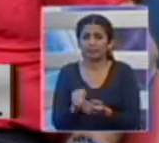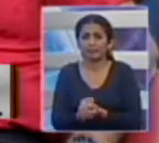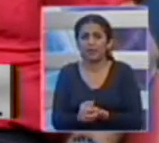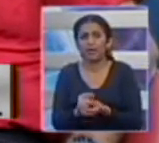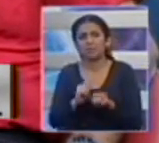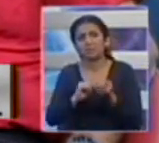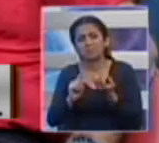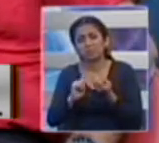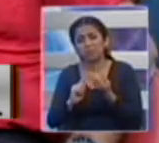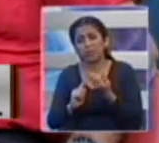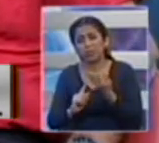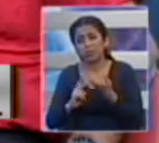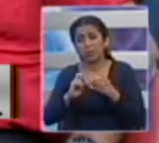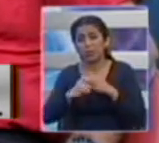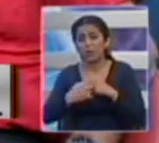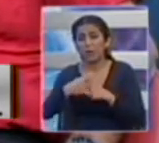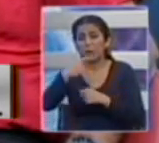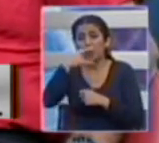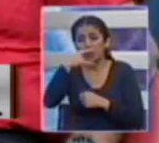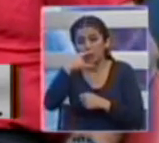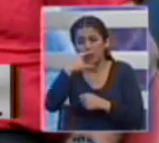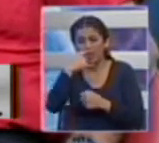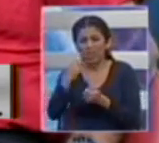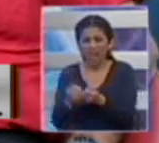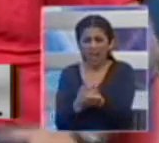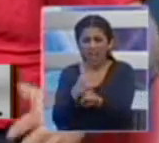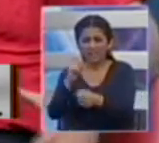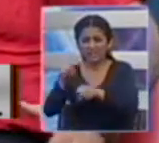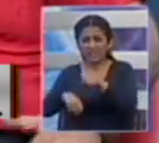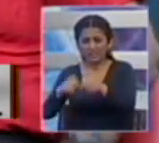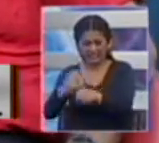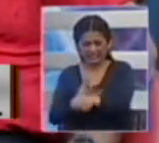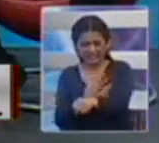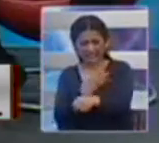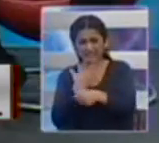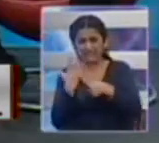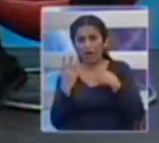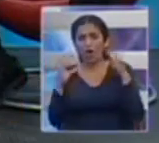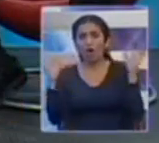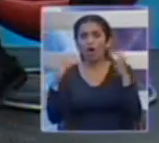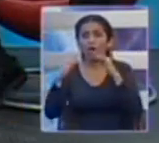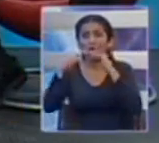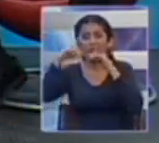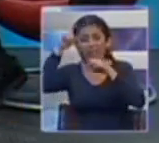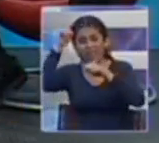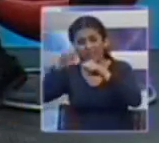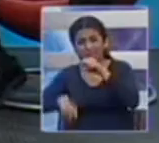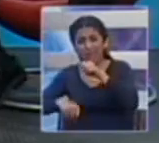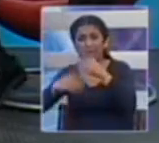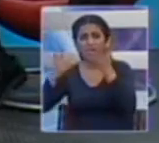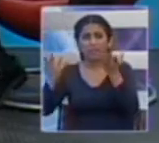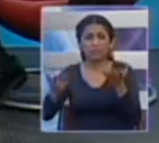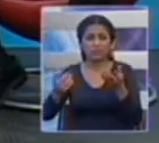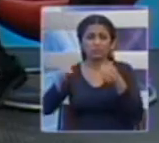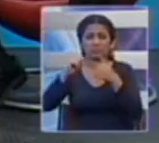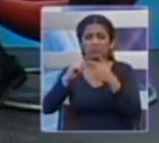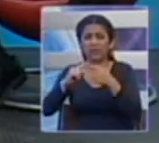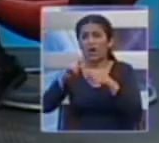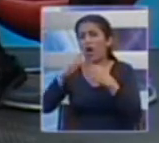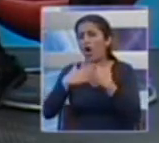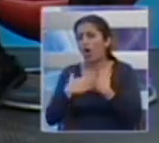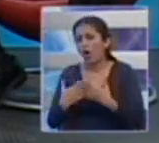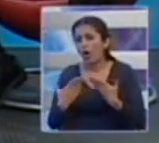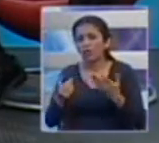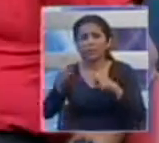Niños quemados, casas destruidas, bienes, o sea, siendo Navidad y fin de año, pues, una época que debería ser de paz, de amor,